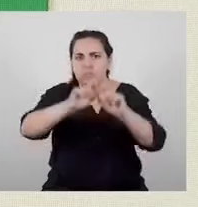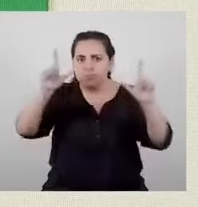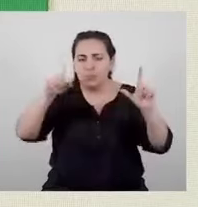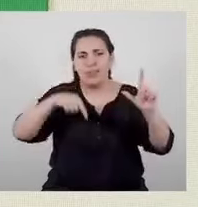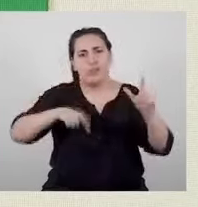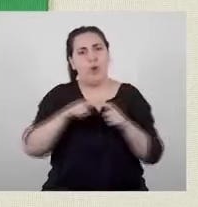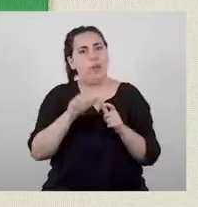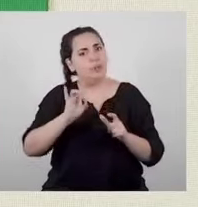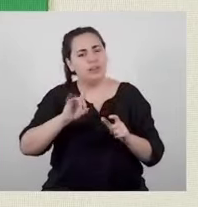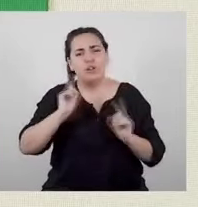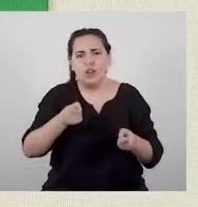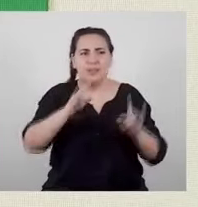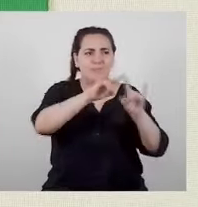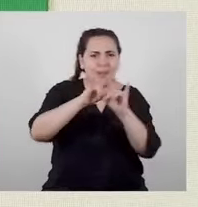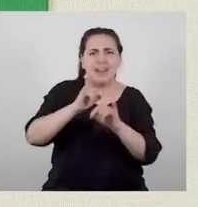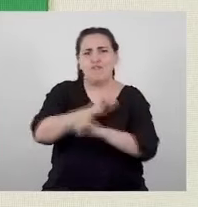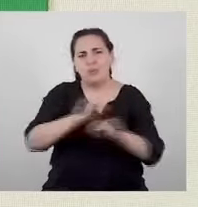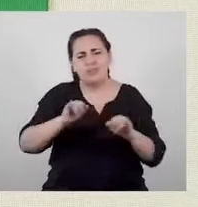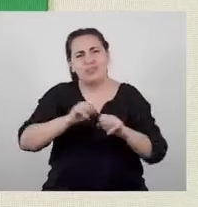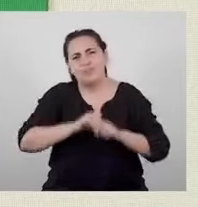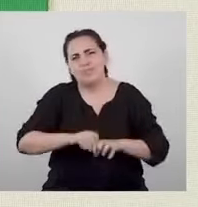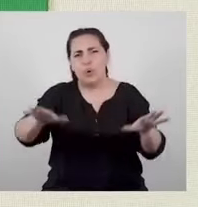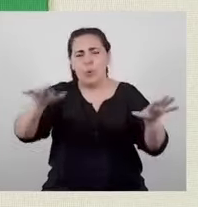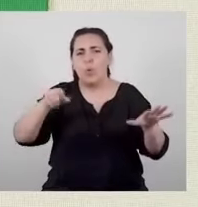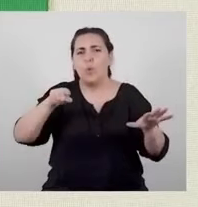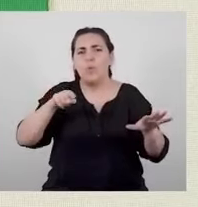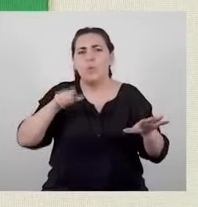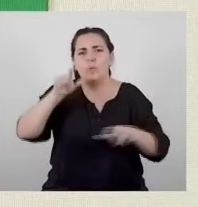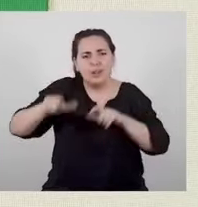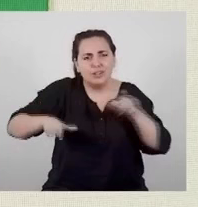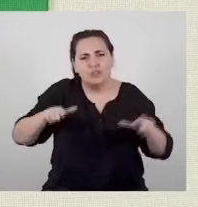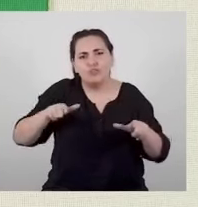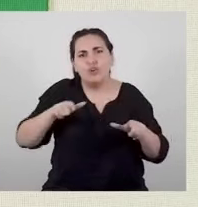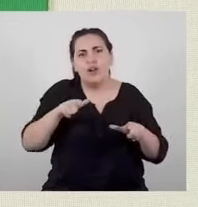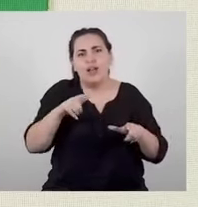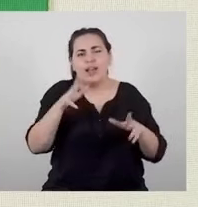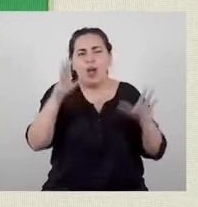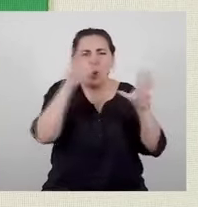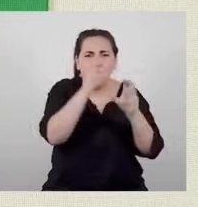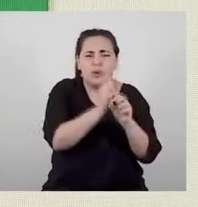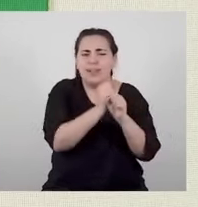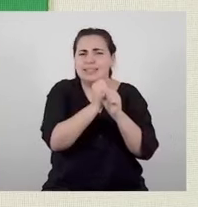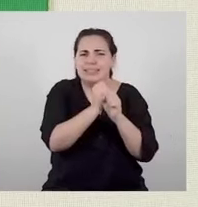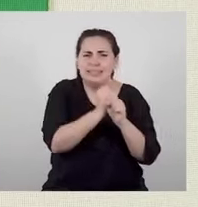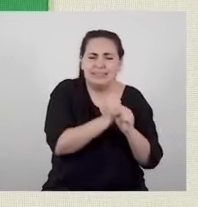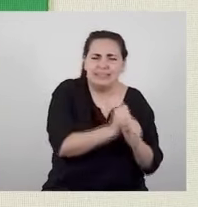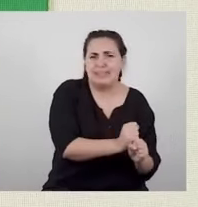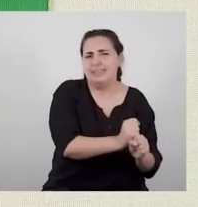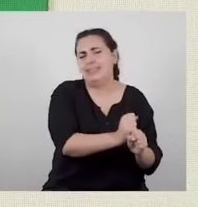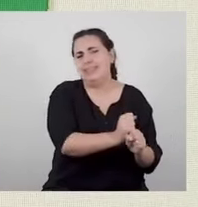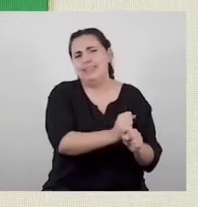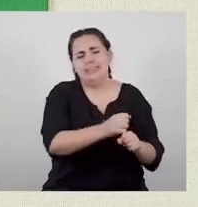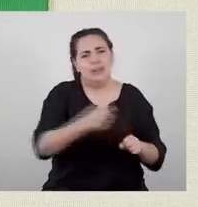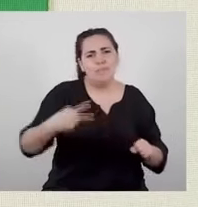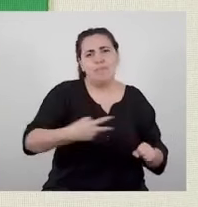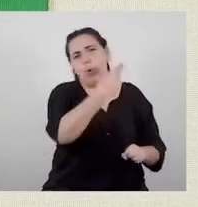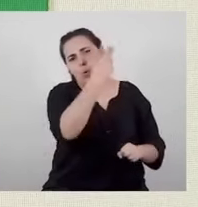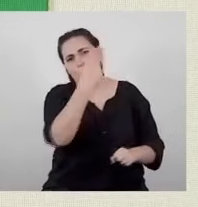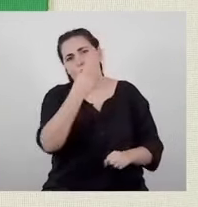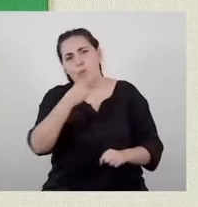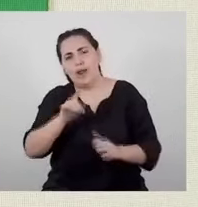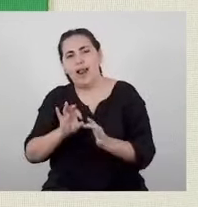esto es un movimiento también de gente que quiere dejar atrás la oscuridad el encierro la esclavitud y empezar a vivir